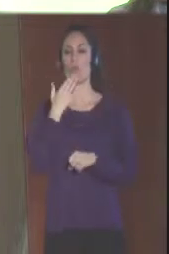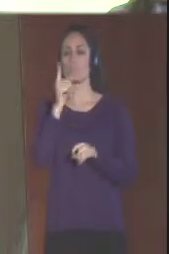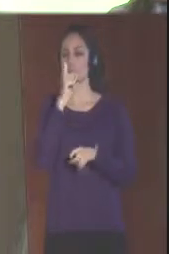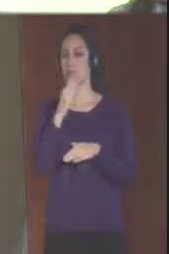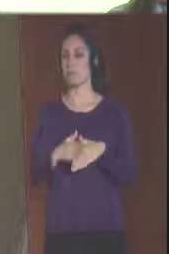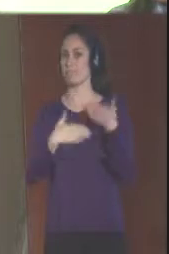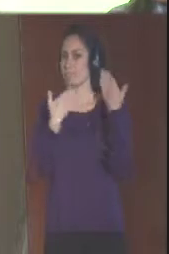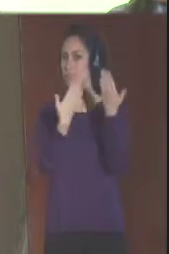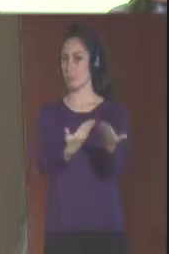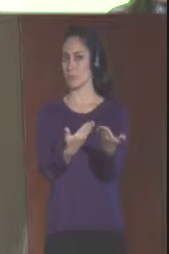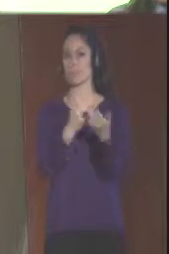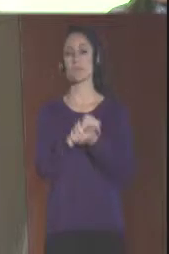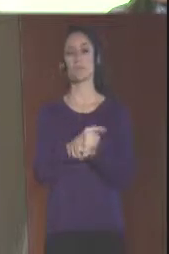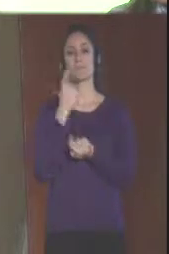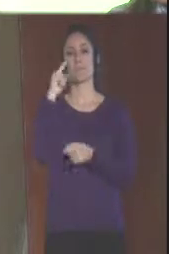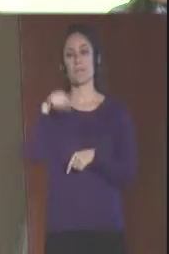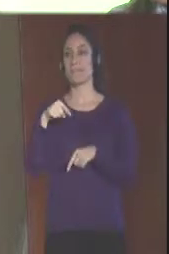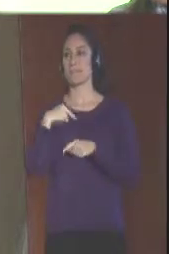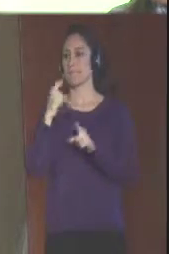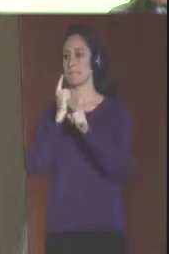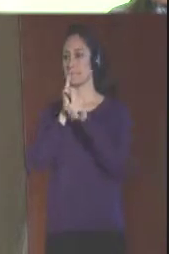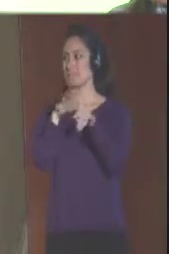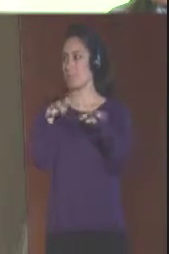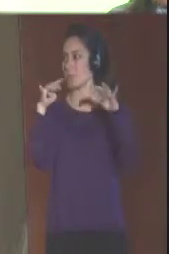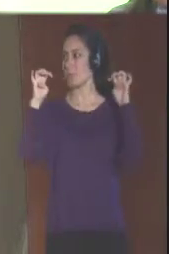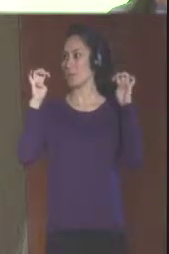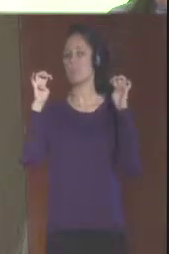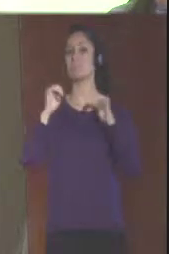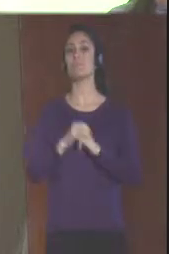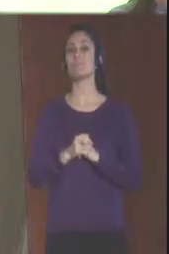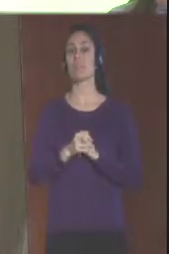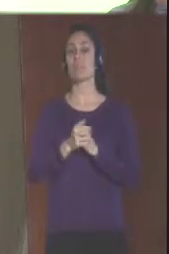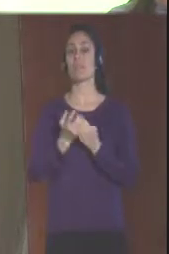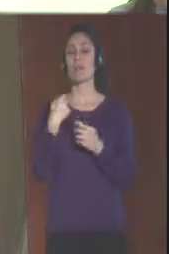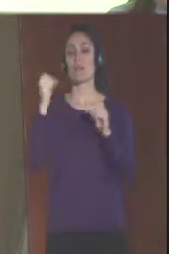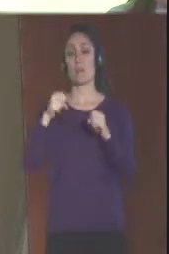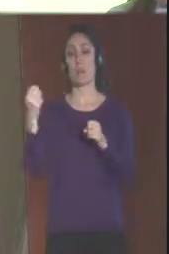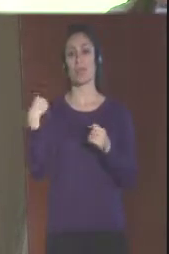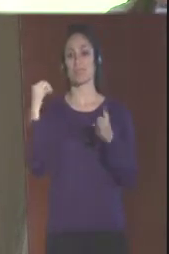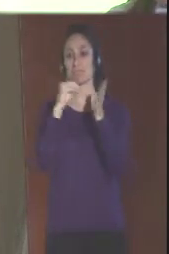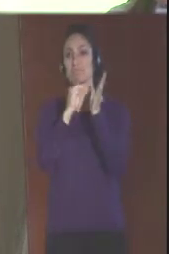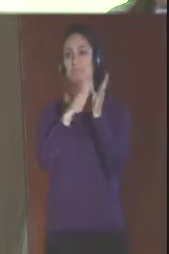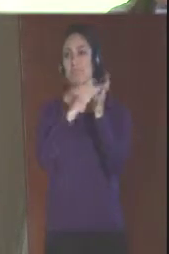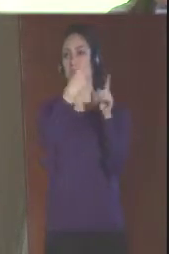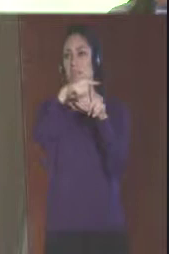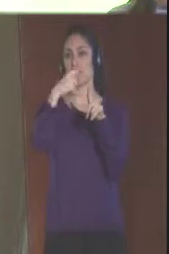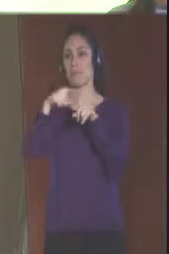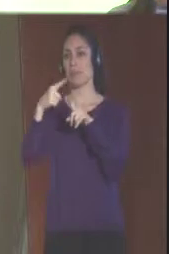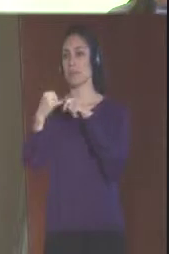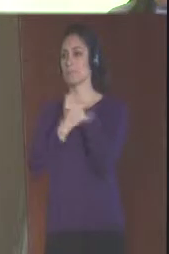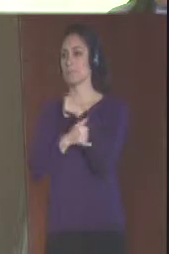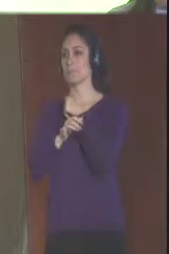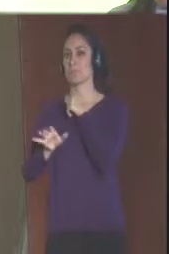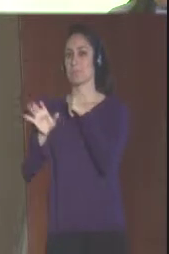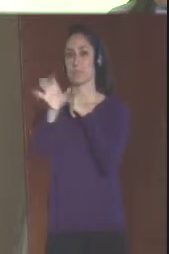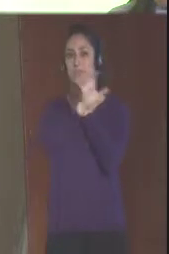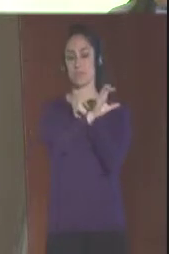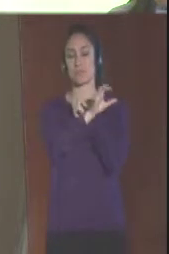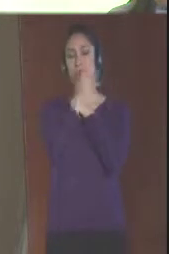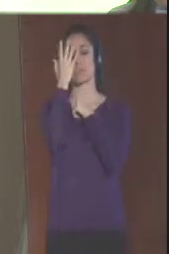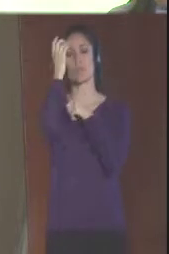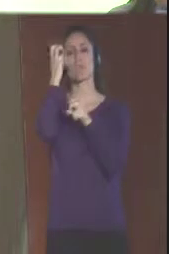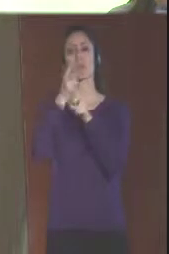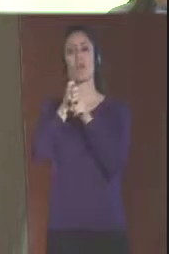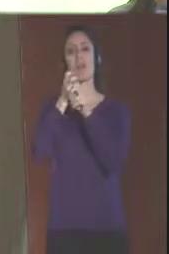propuesta para este encuentro y evidentemente para que pueda ser aplicable en los diferentes territorios que tienen características especiales,